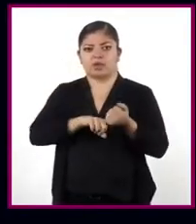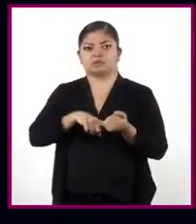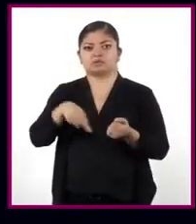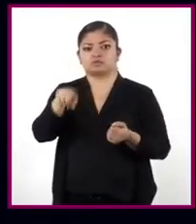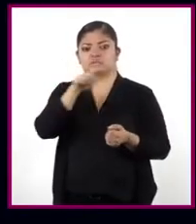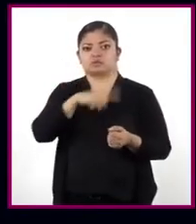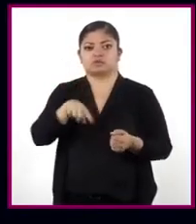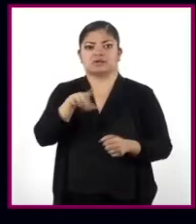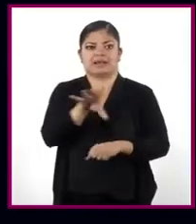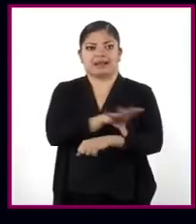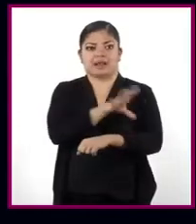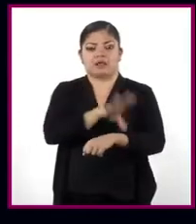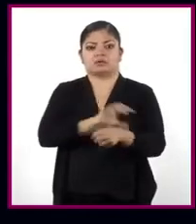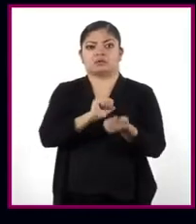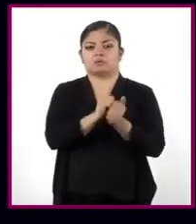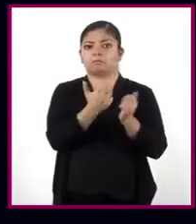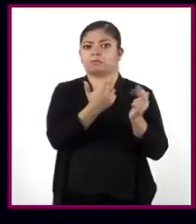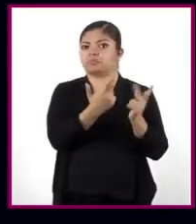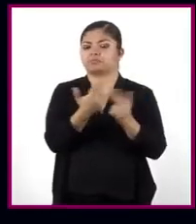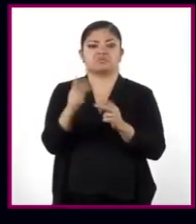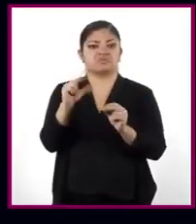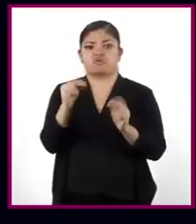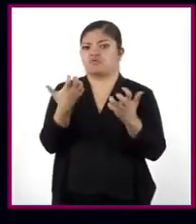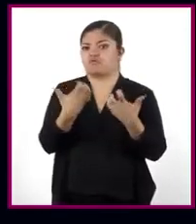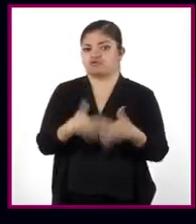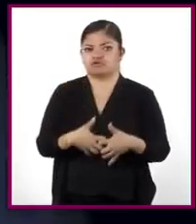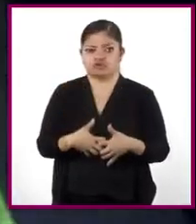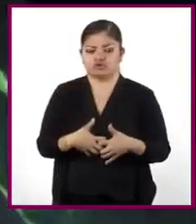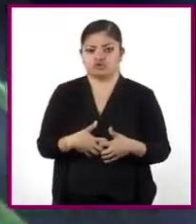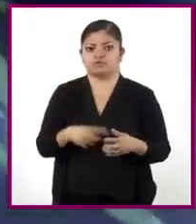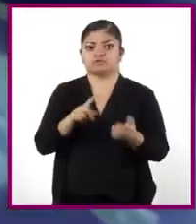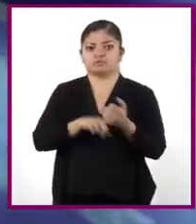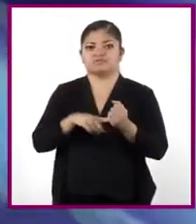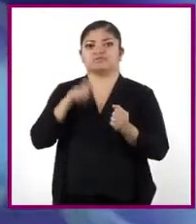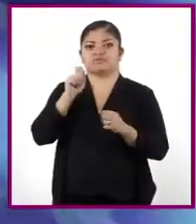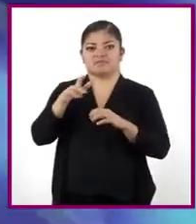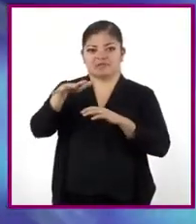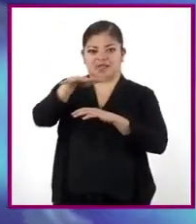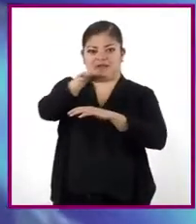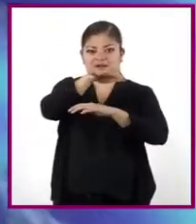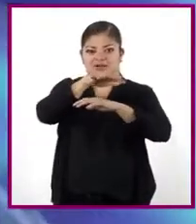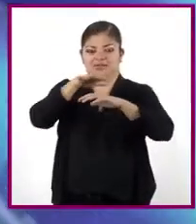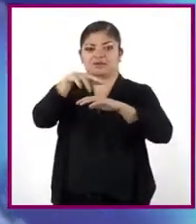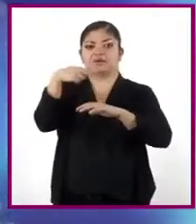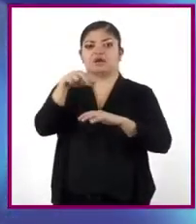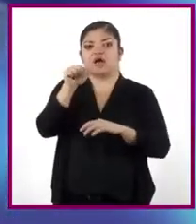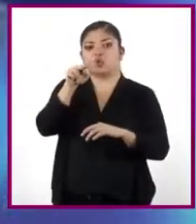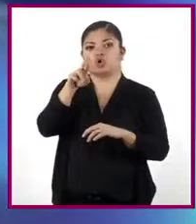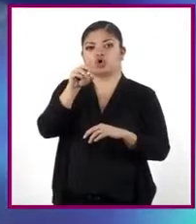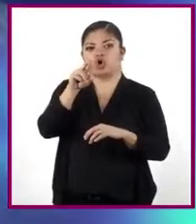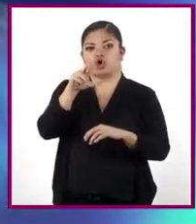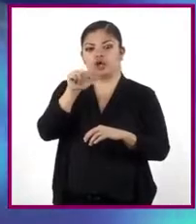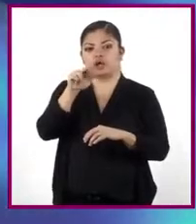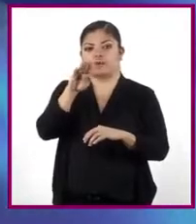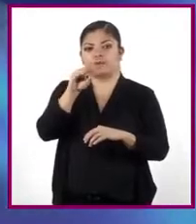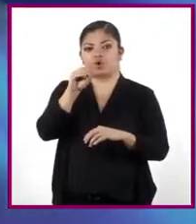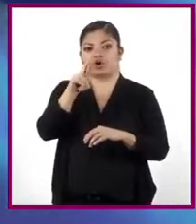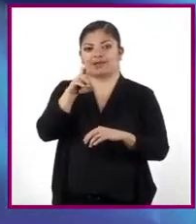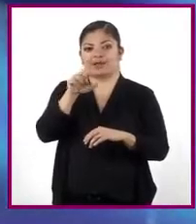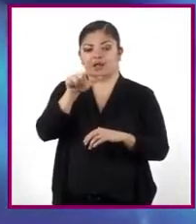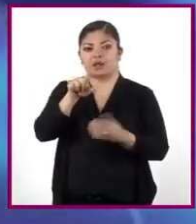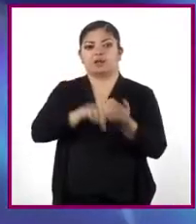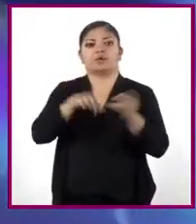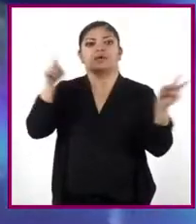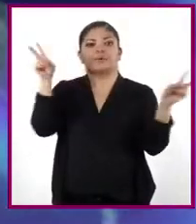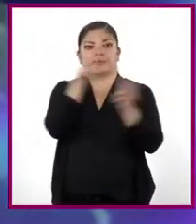los sistemas eléctricos y satelitales. Las auroras boreales son una consecuencia de los vientos solares. Se